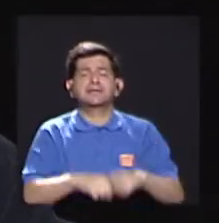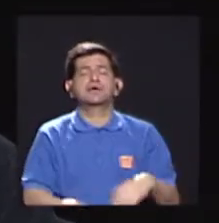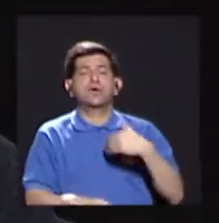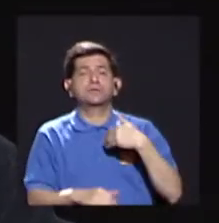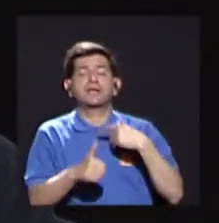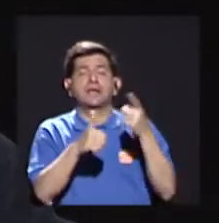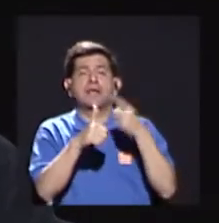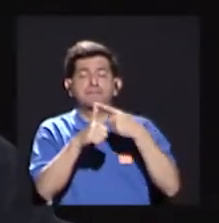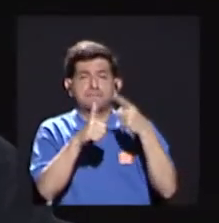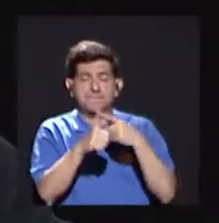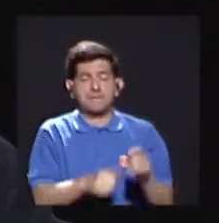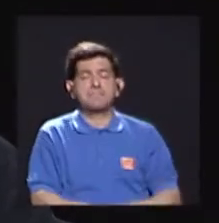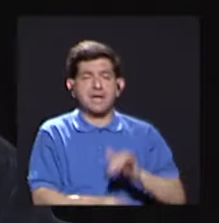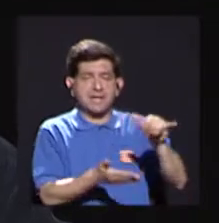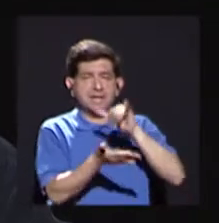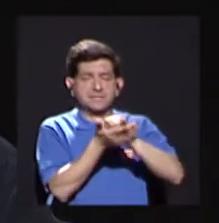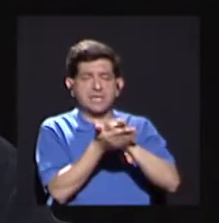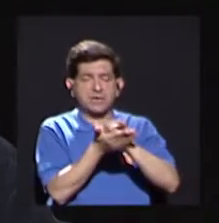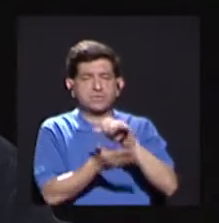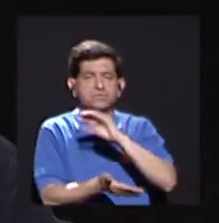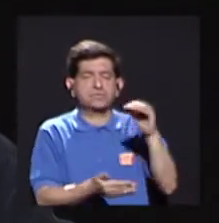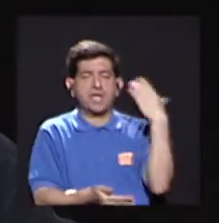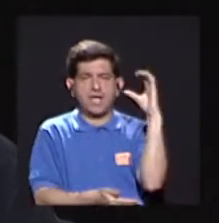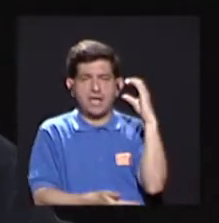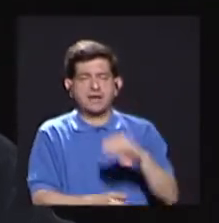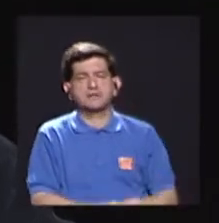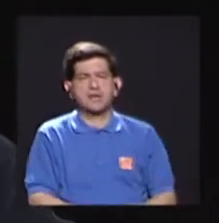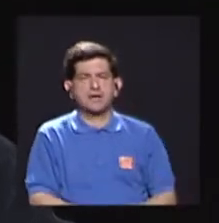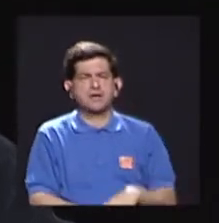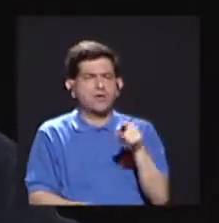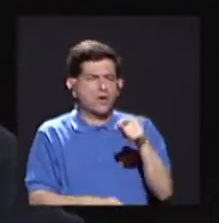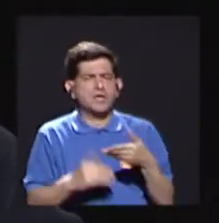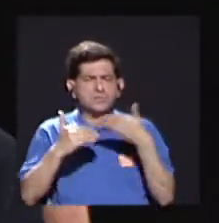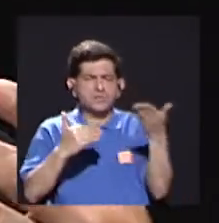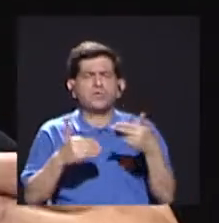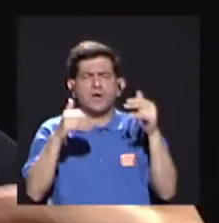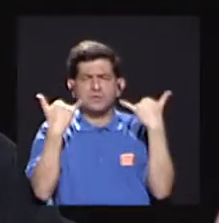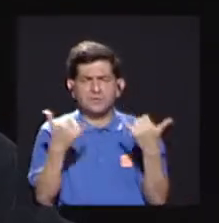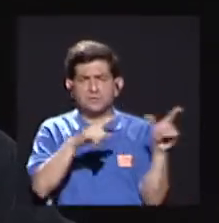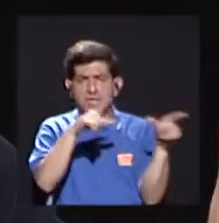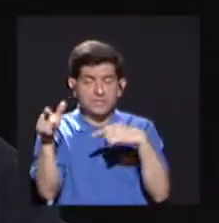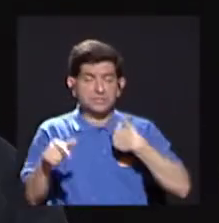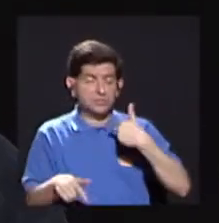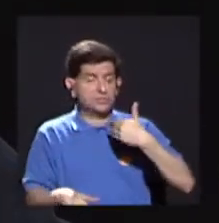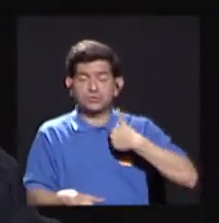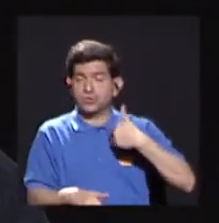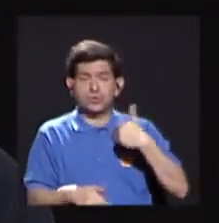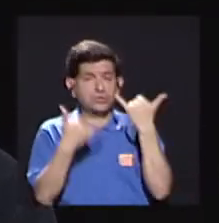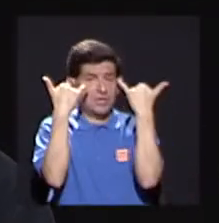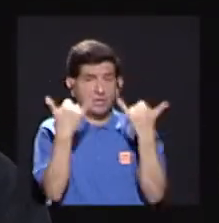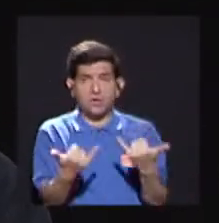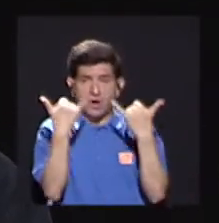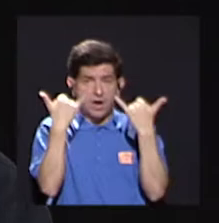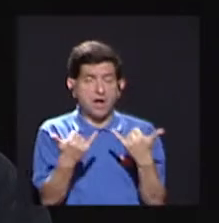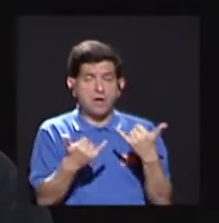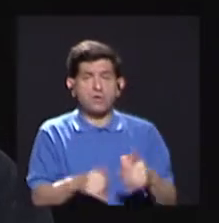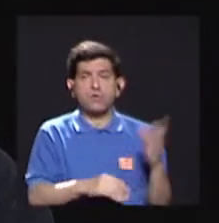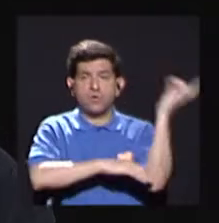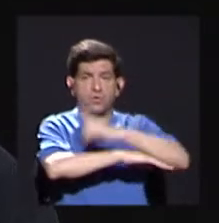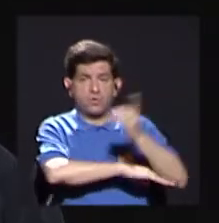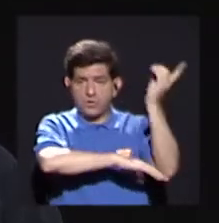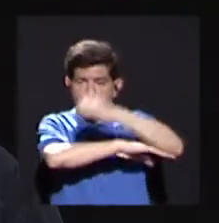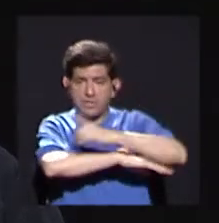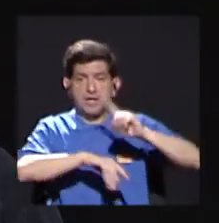tenga una primera línea entre san josé y sandra y cartago cuándo van a estar esos temas bueno yo no tengo las fechas